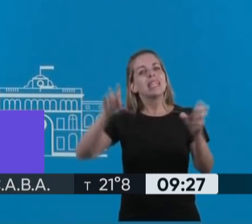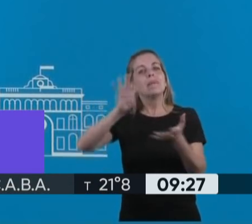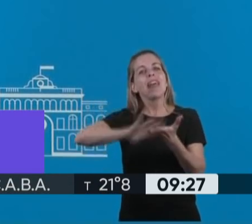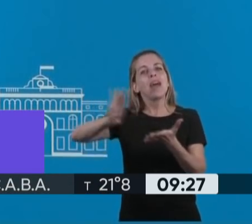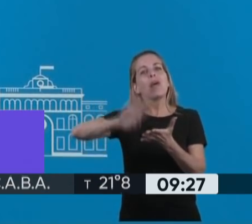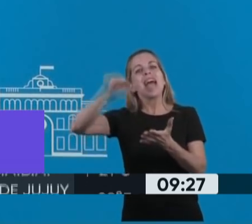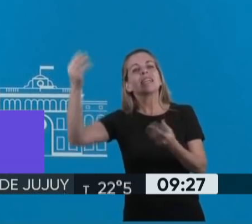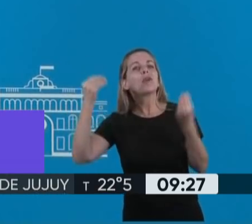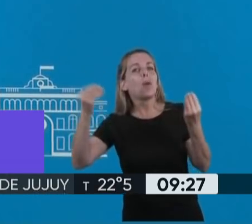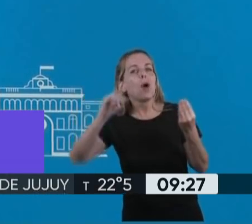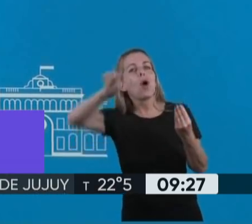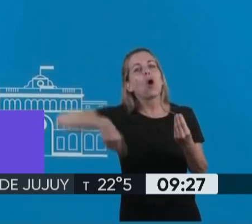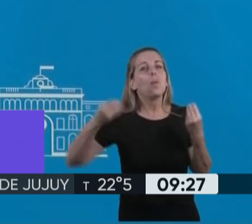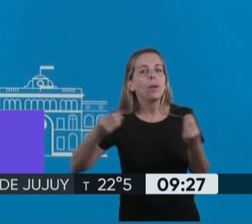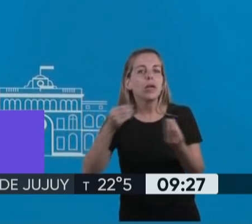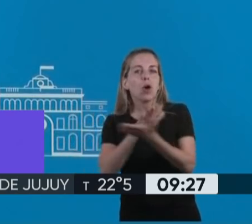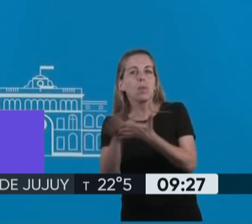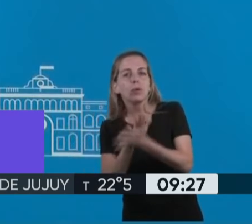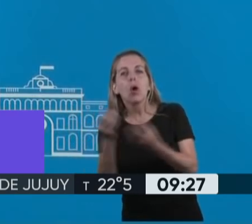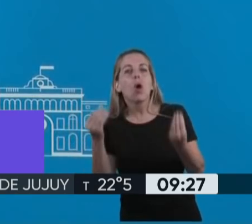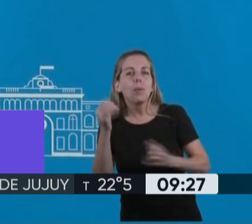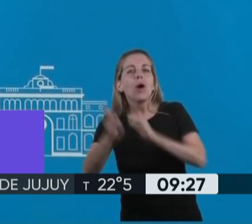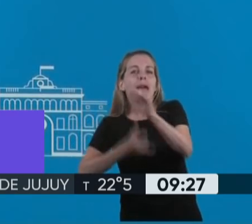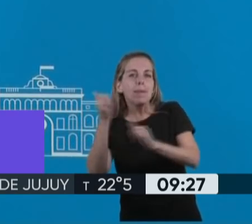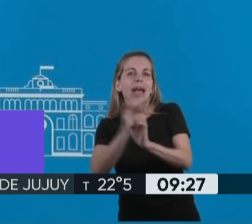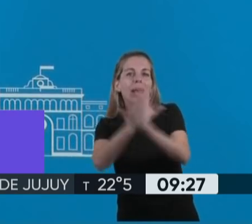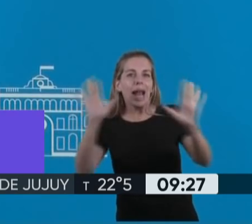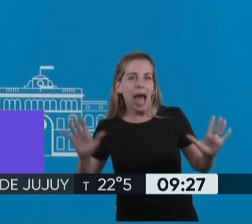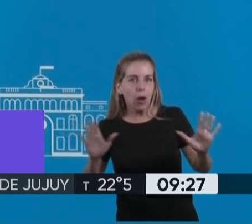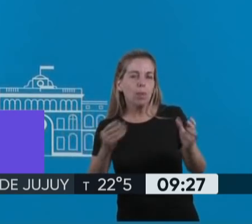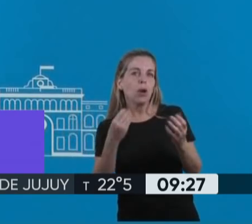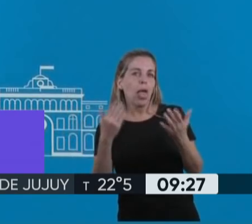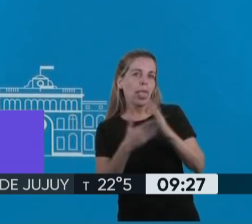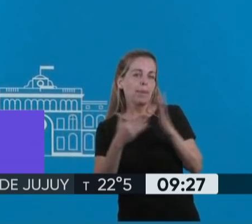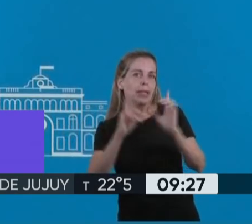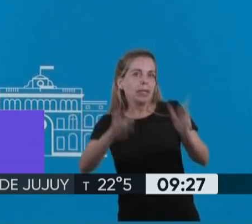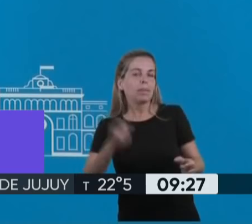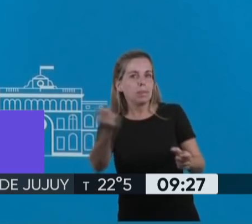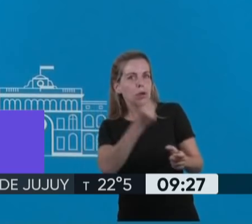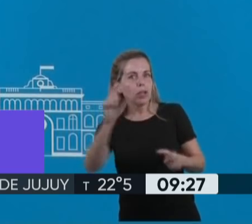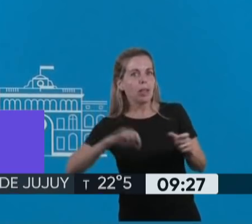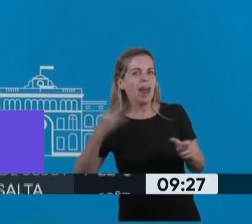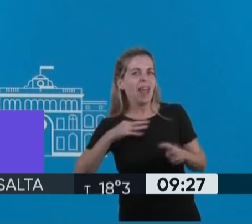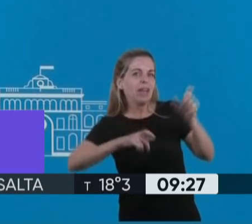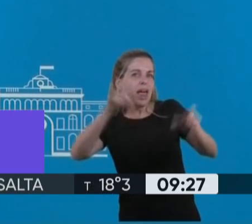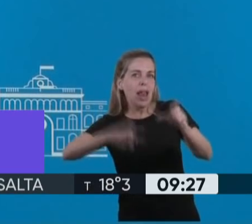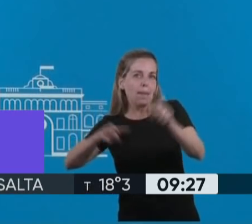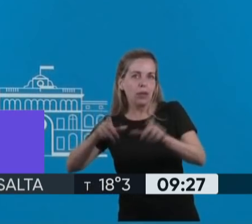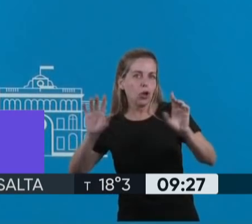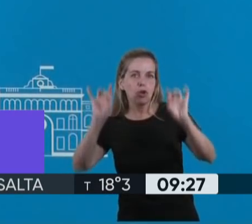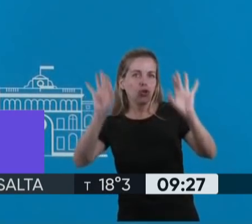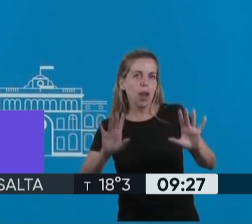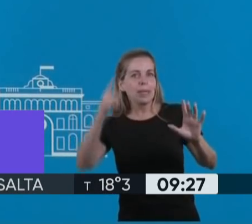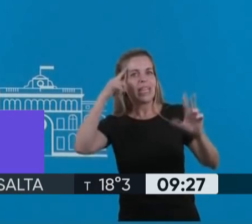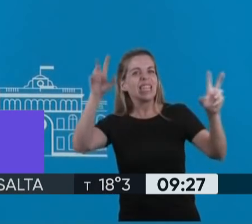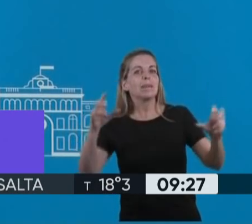y cómo esto tiene impacto cada día en la vida cotidiana de cada uno de nosotros. No es algo que pasa en la macroeconomía,